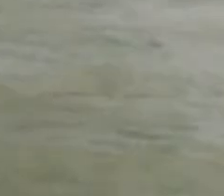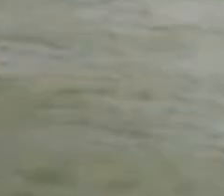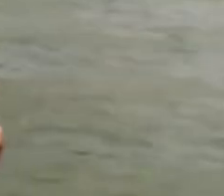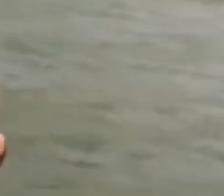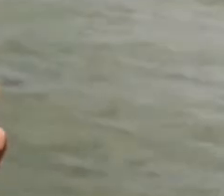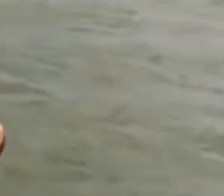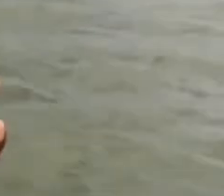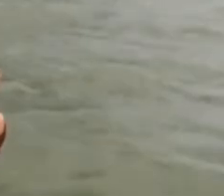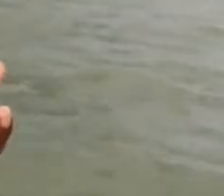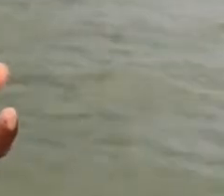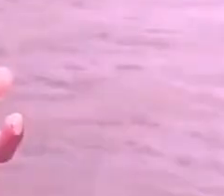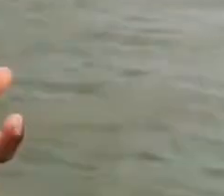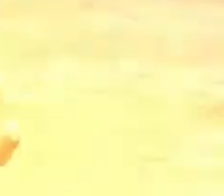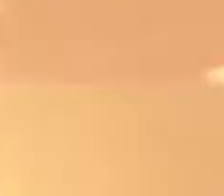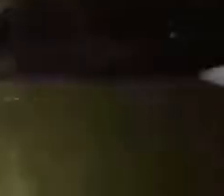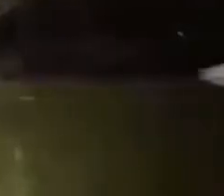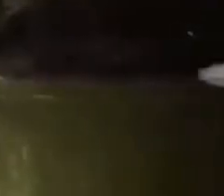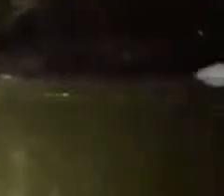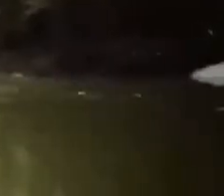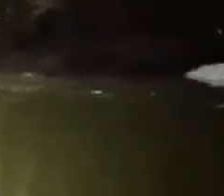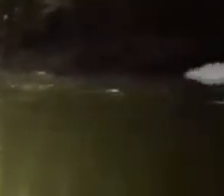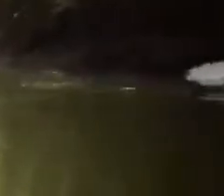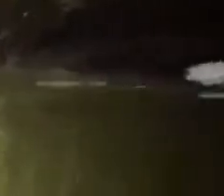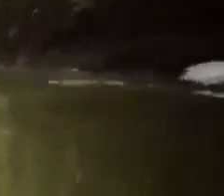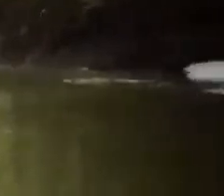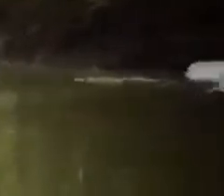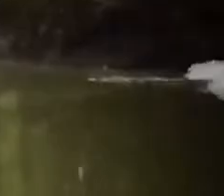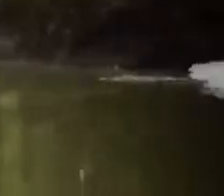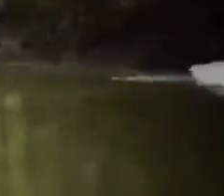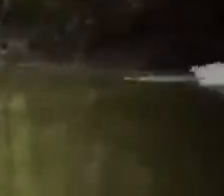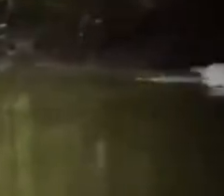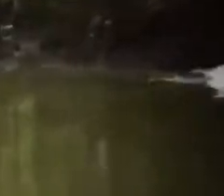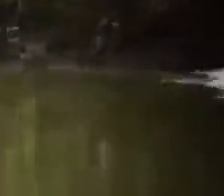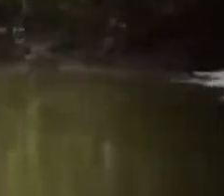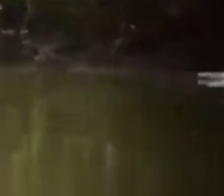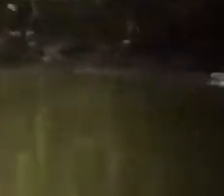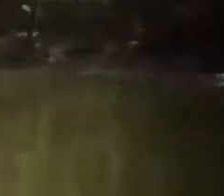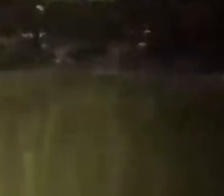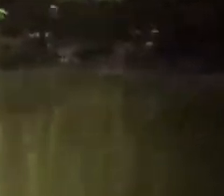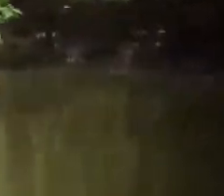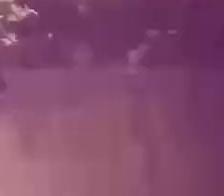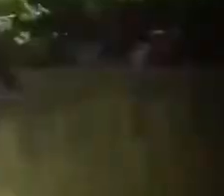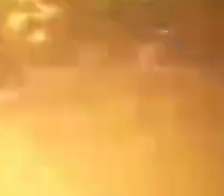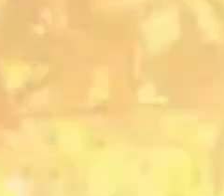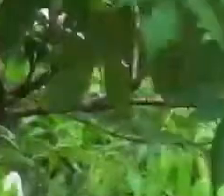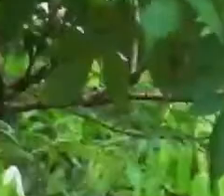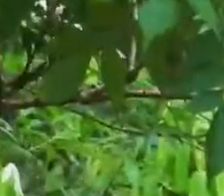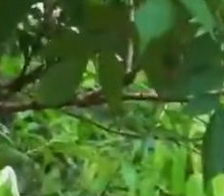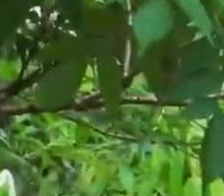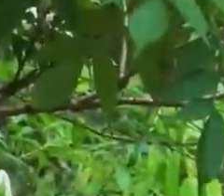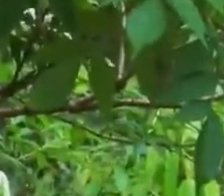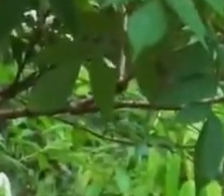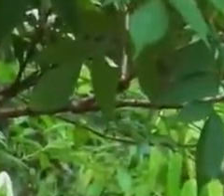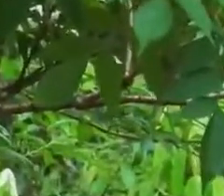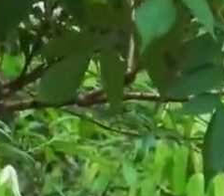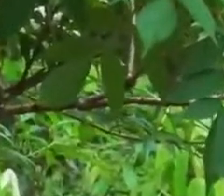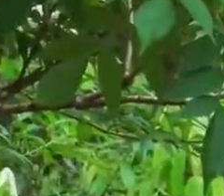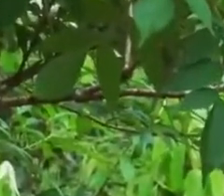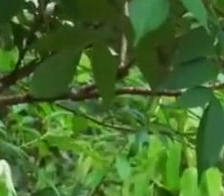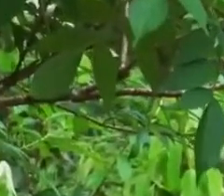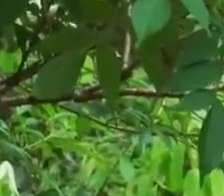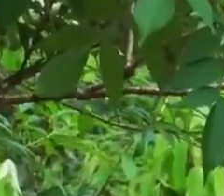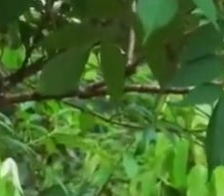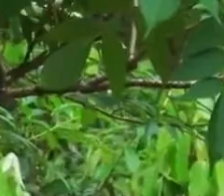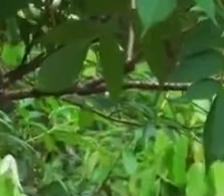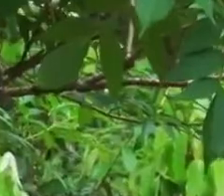de cosas hermosas para conocer y para disfrutar. Ecoturismo Darien Atrato. Aventúrese a explorar una